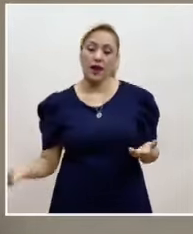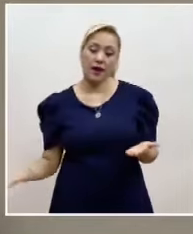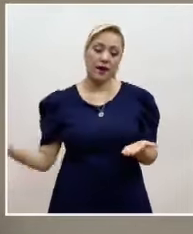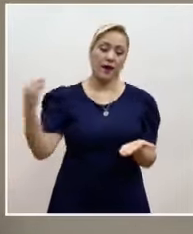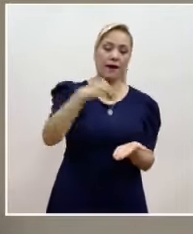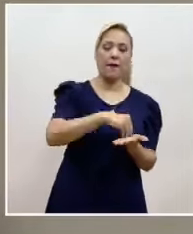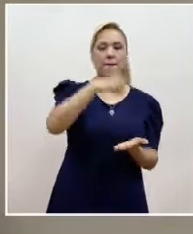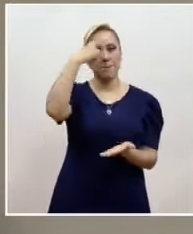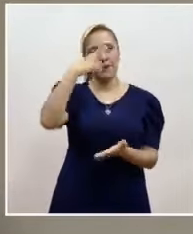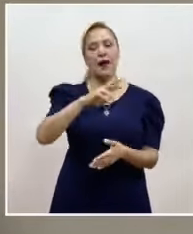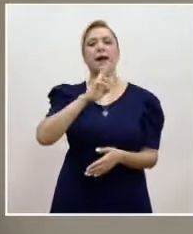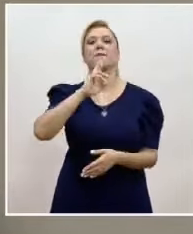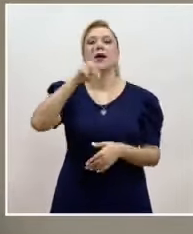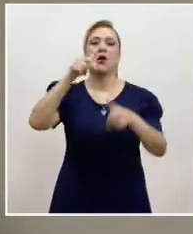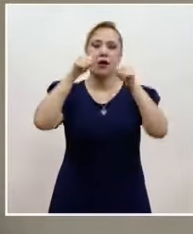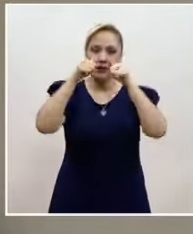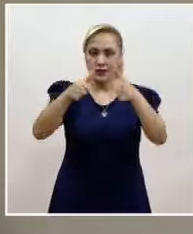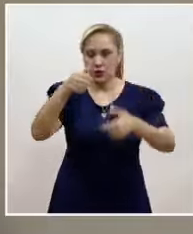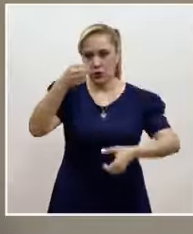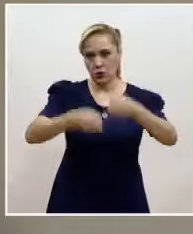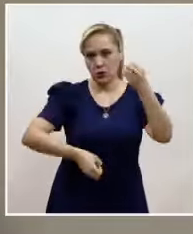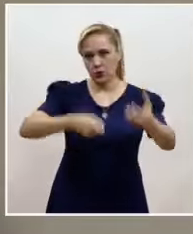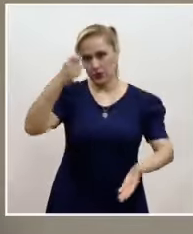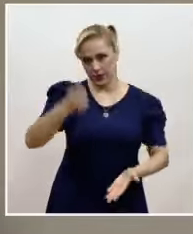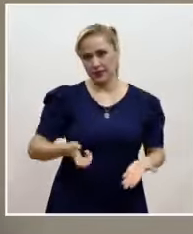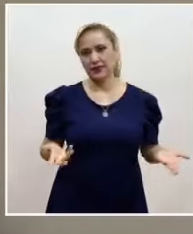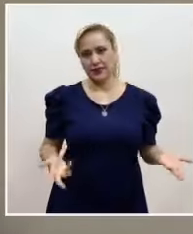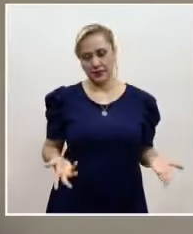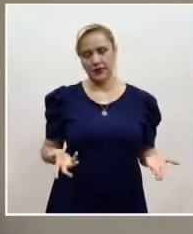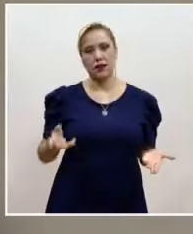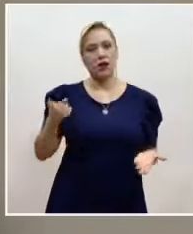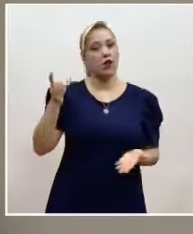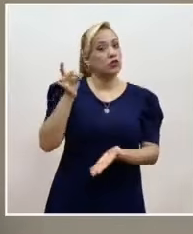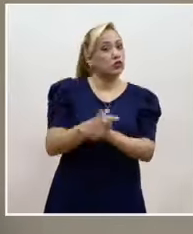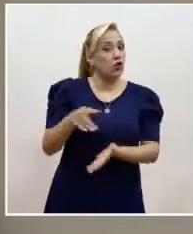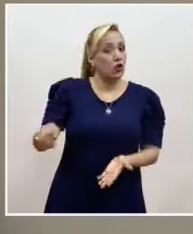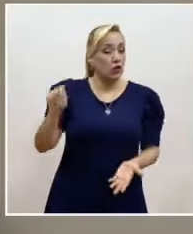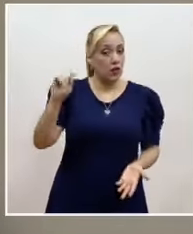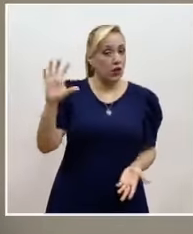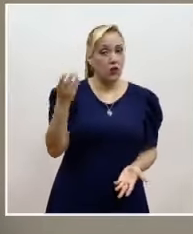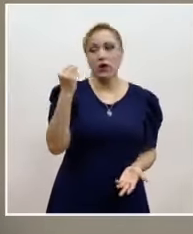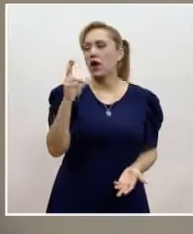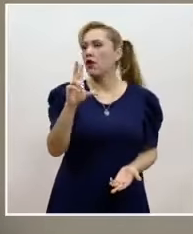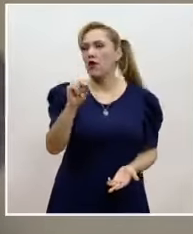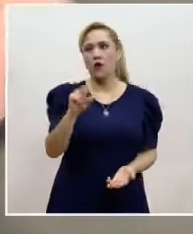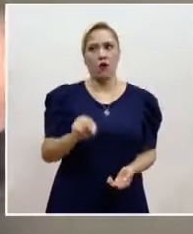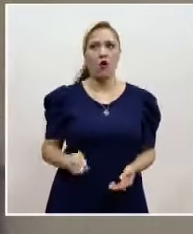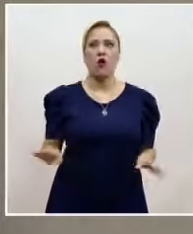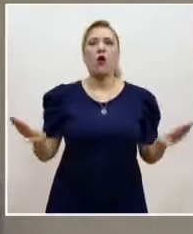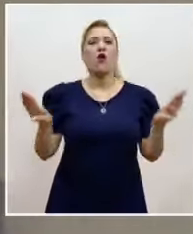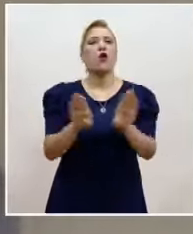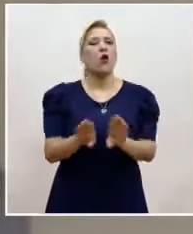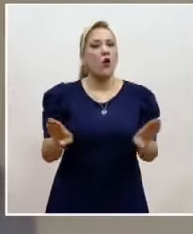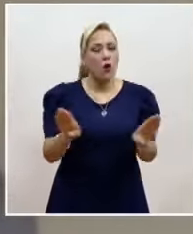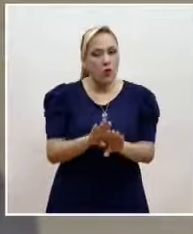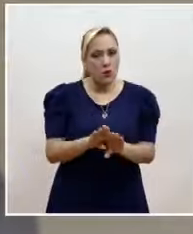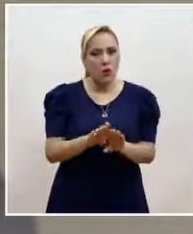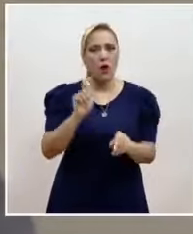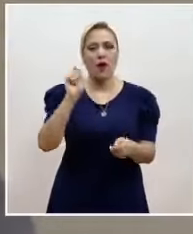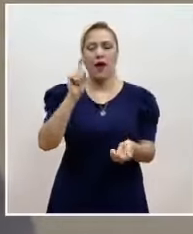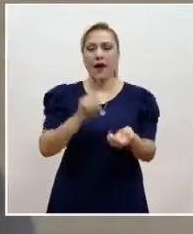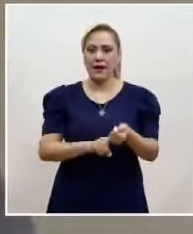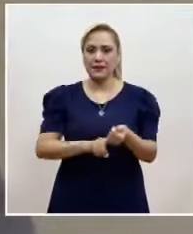mejorar el acceso a la justicia. Esto implica que no es por sí misma la tecnología, sino cómo es que al integrar la